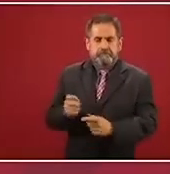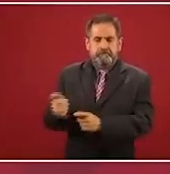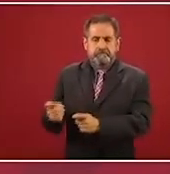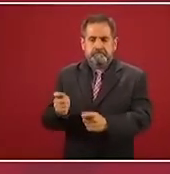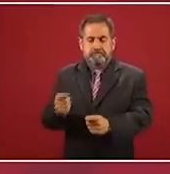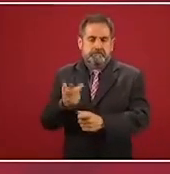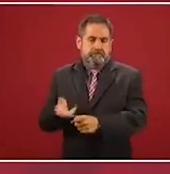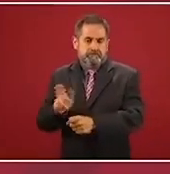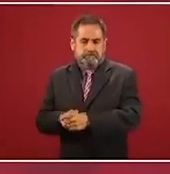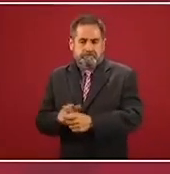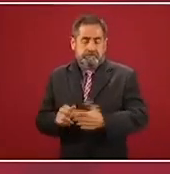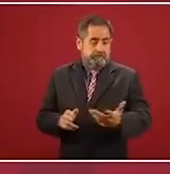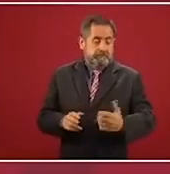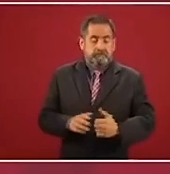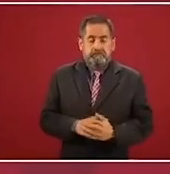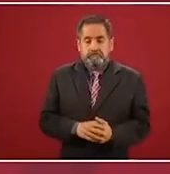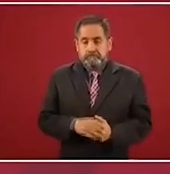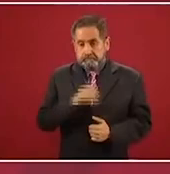significa